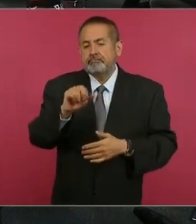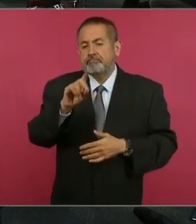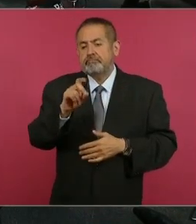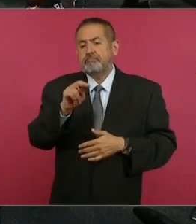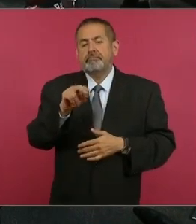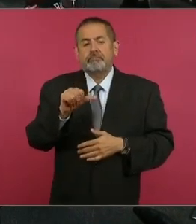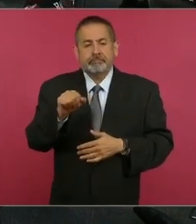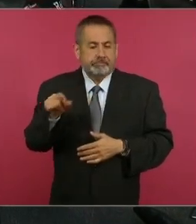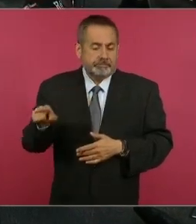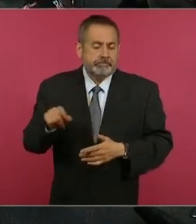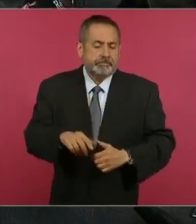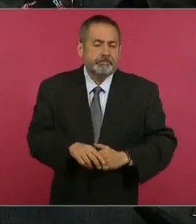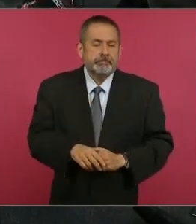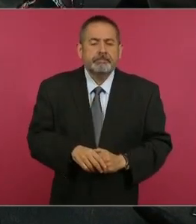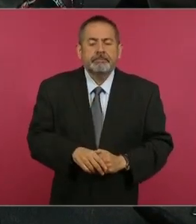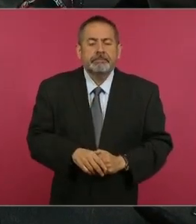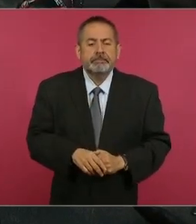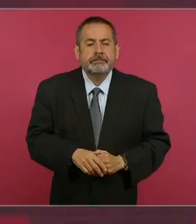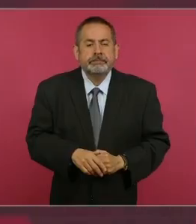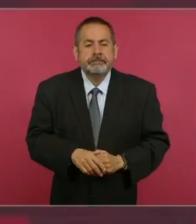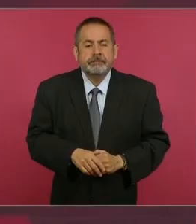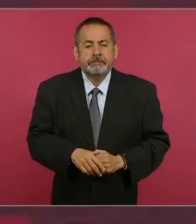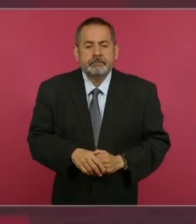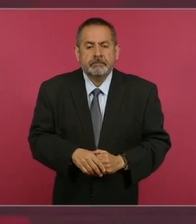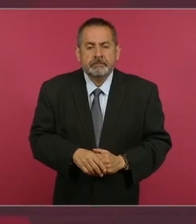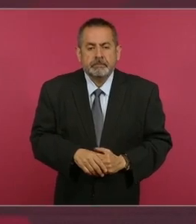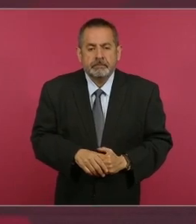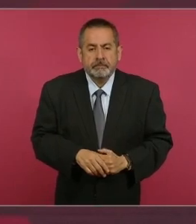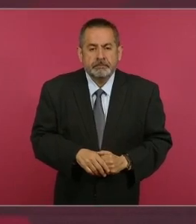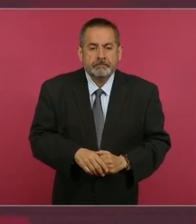Cárdenas, y